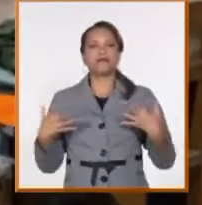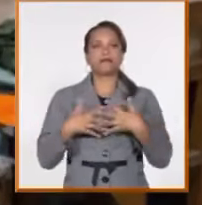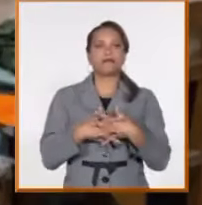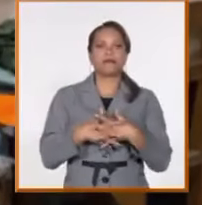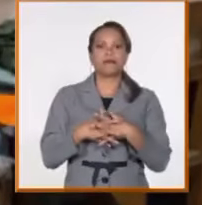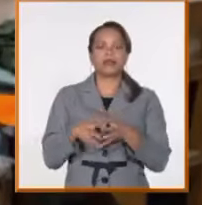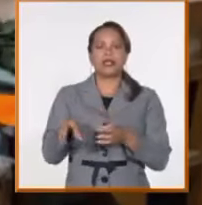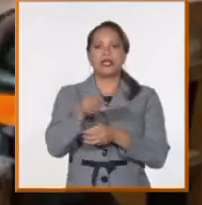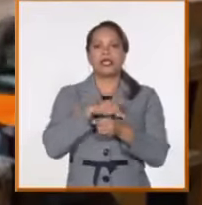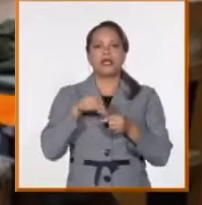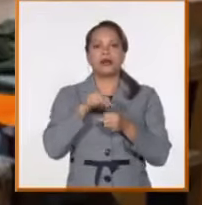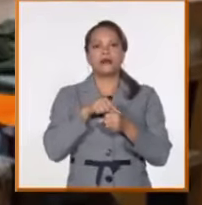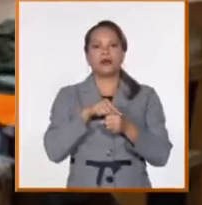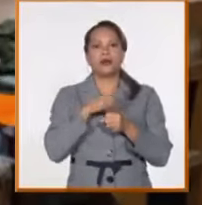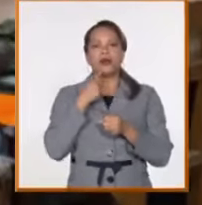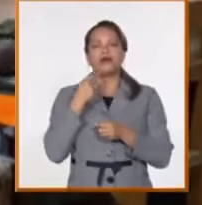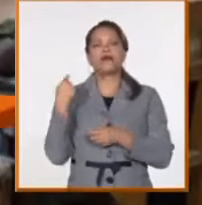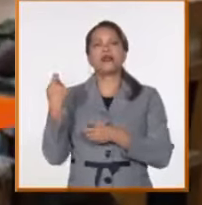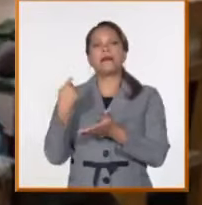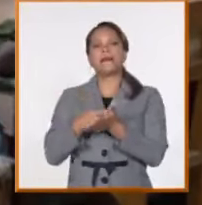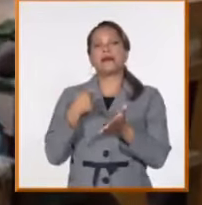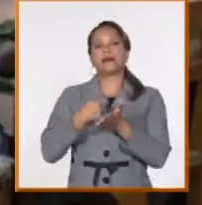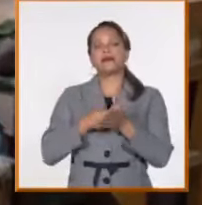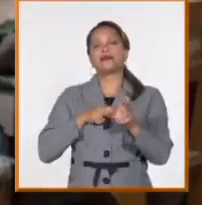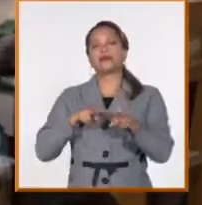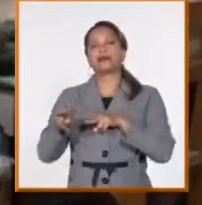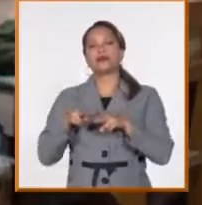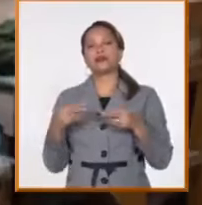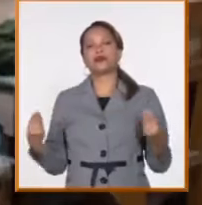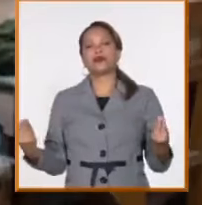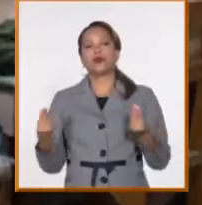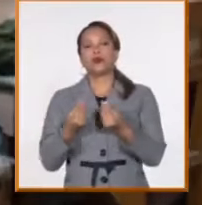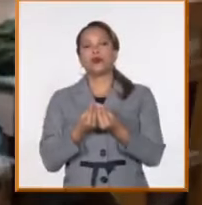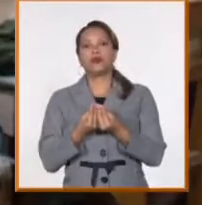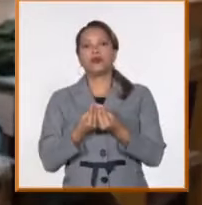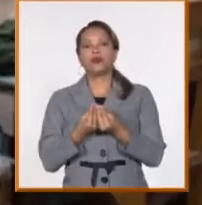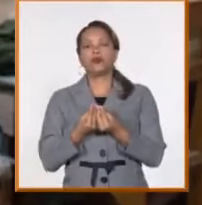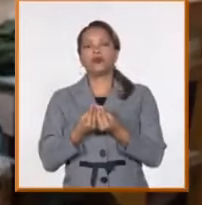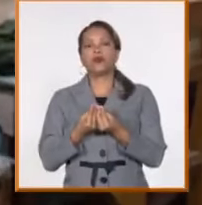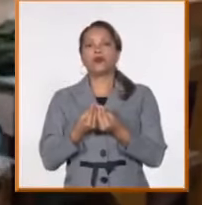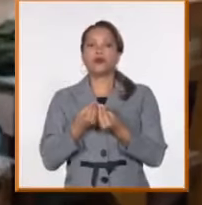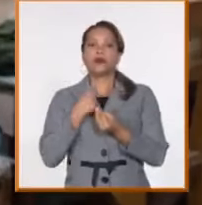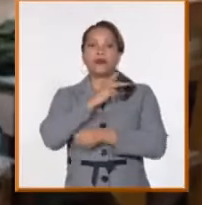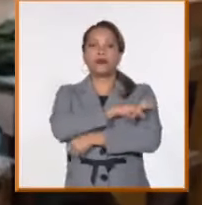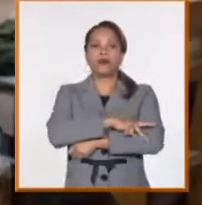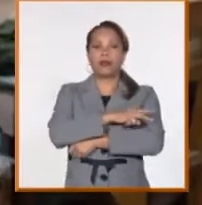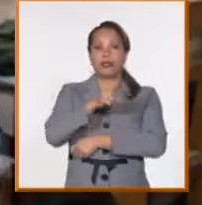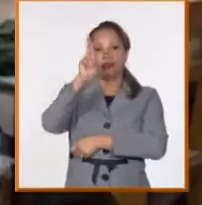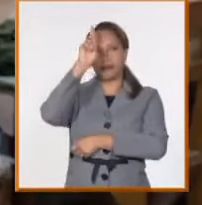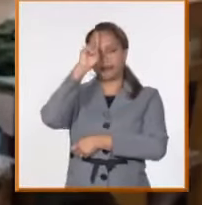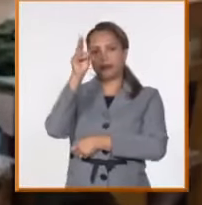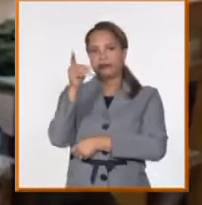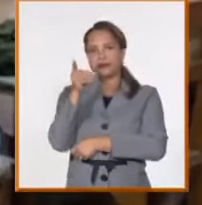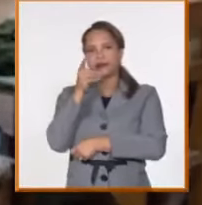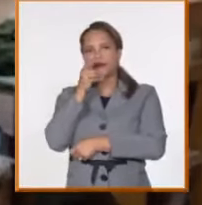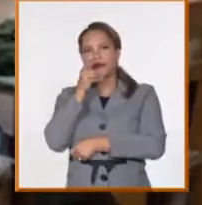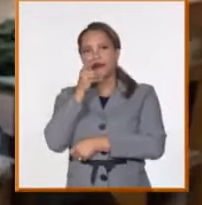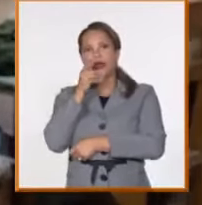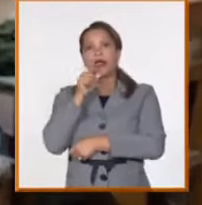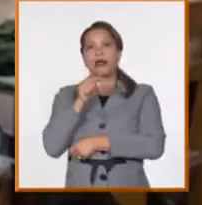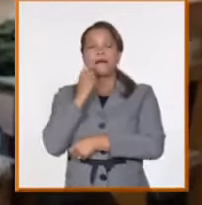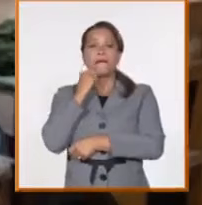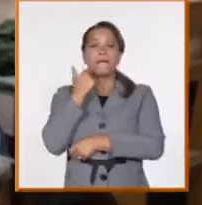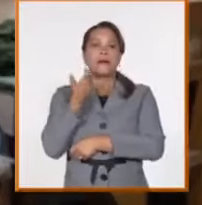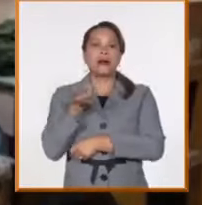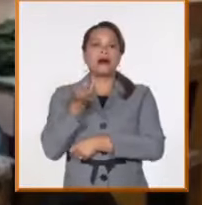punt con una inversión una administración conjunta con República Dominicana eh es una de las fábricas que mayor